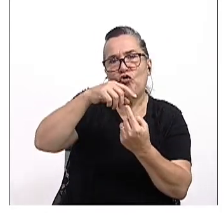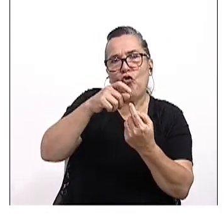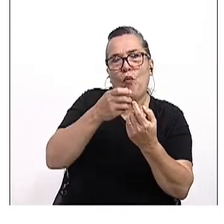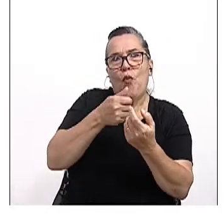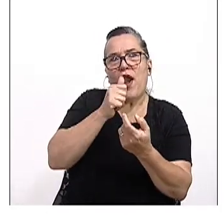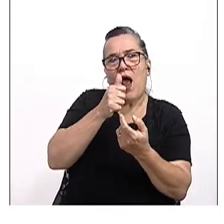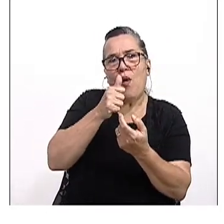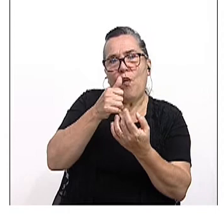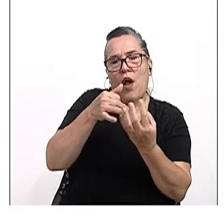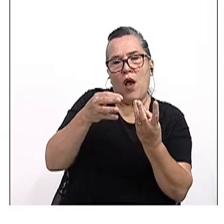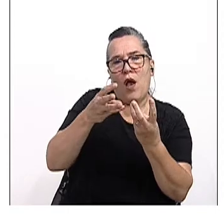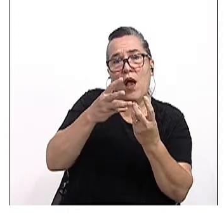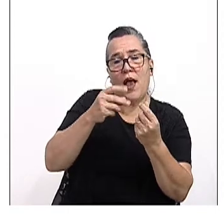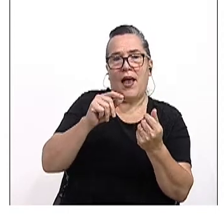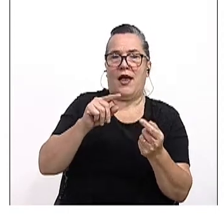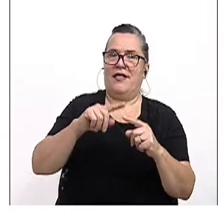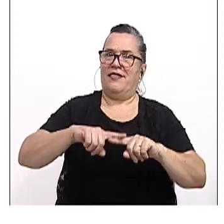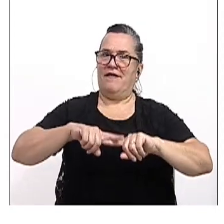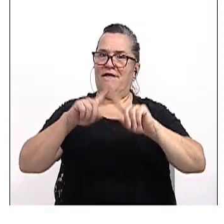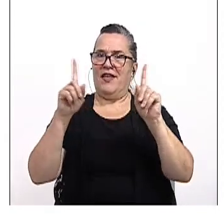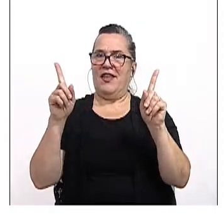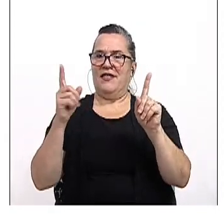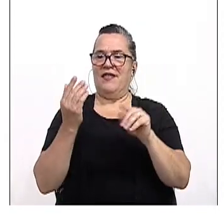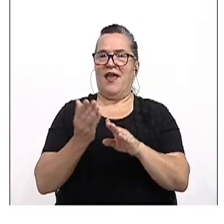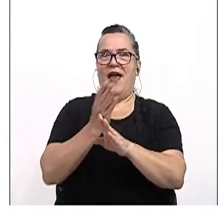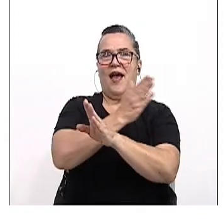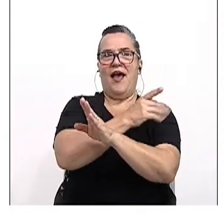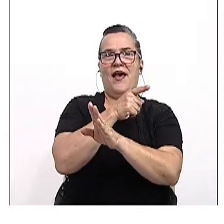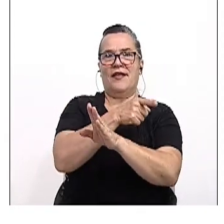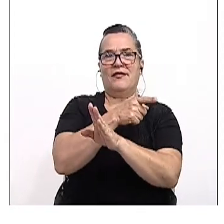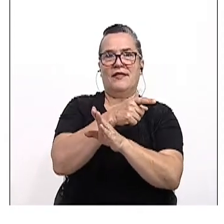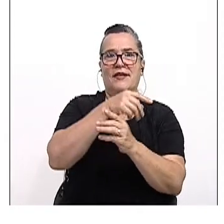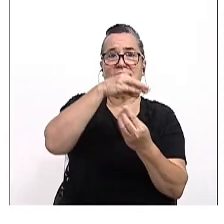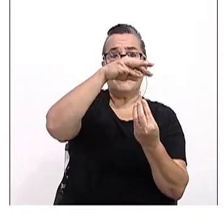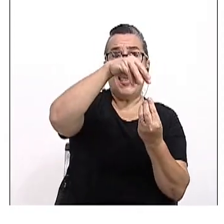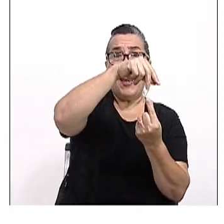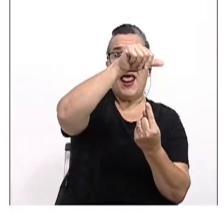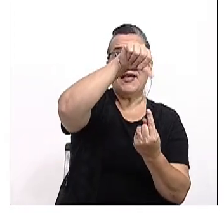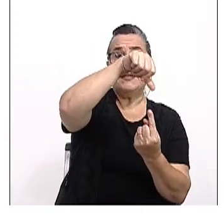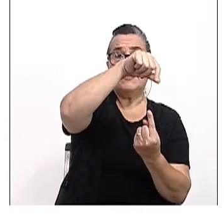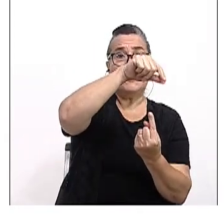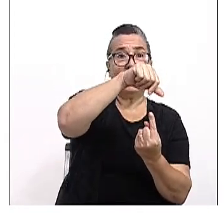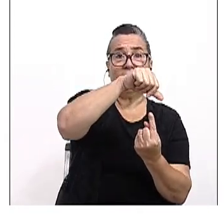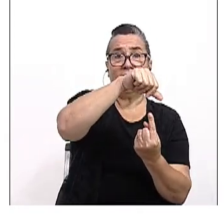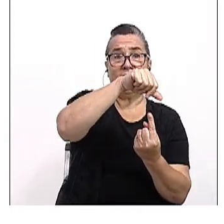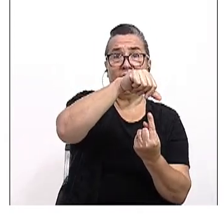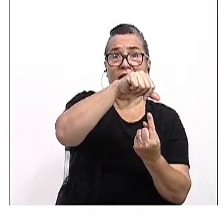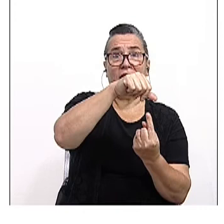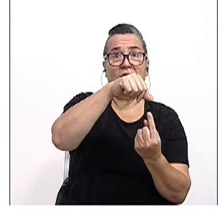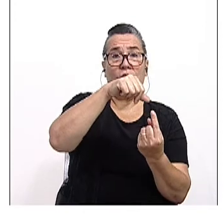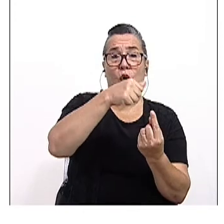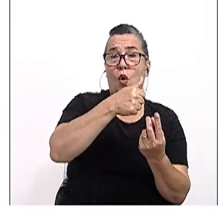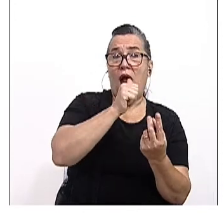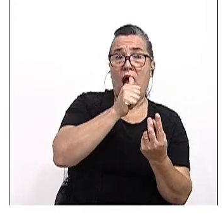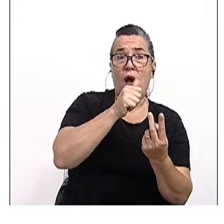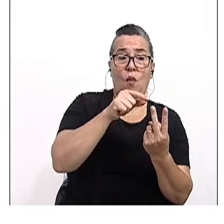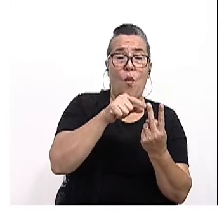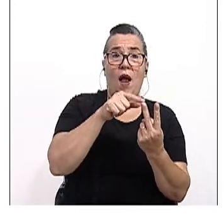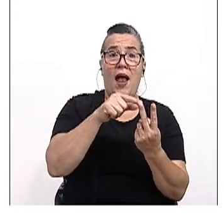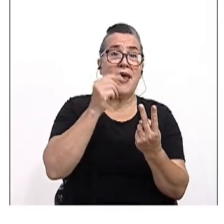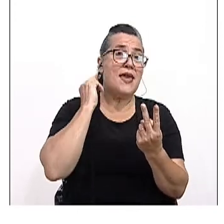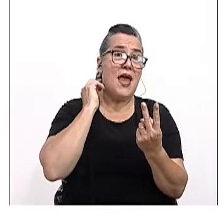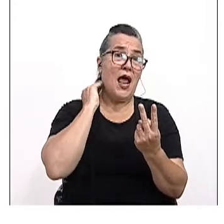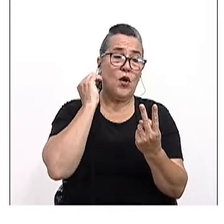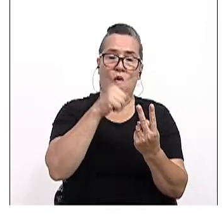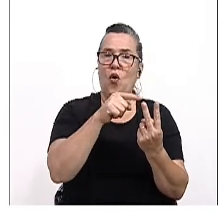agua. Al contrario del caso anterior, el aceite no se disolverá en disolventes polares como agua y alcohol, pero